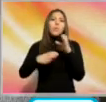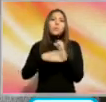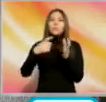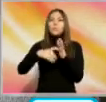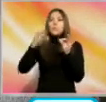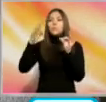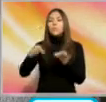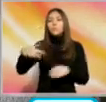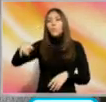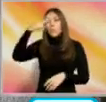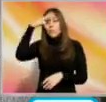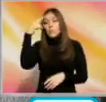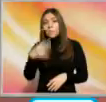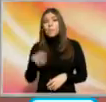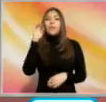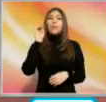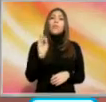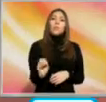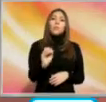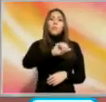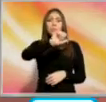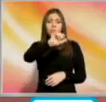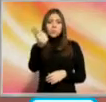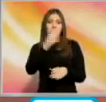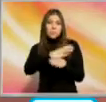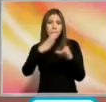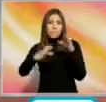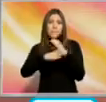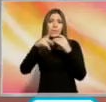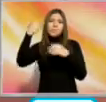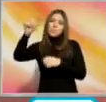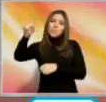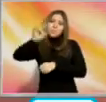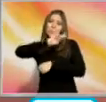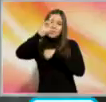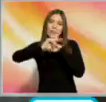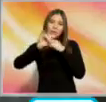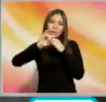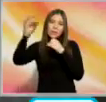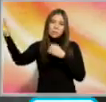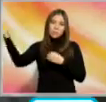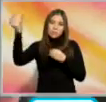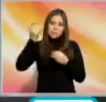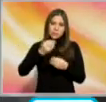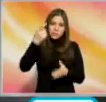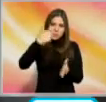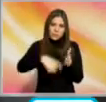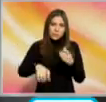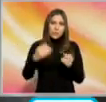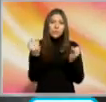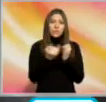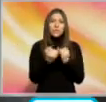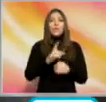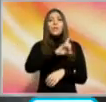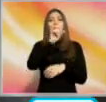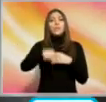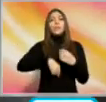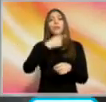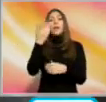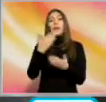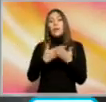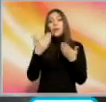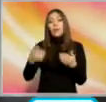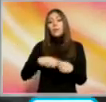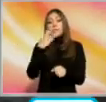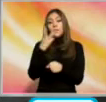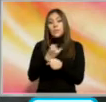mexicanos o productos extranjeros que vienen de lejos. Y bueno, por último, vamos a tener una nueva constitución en esta